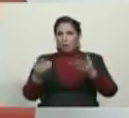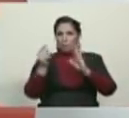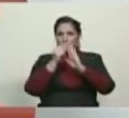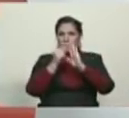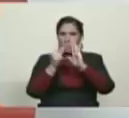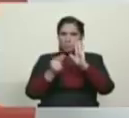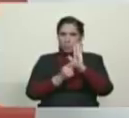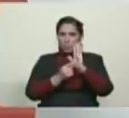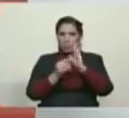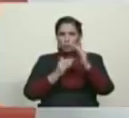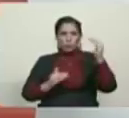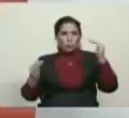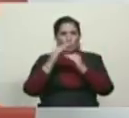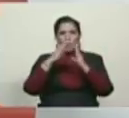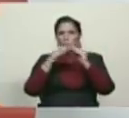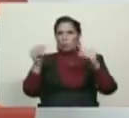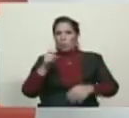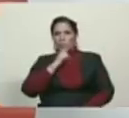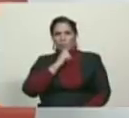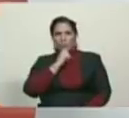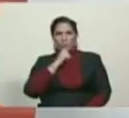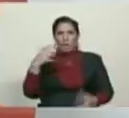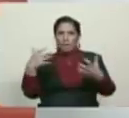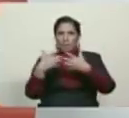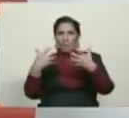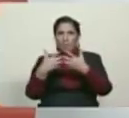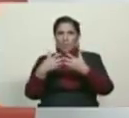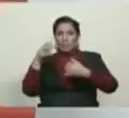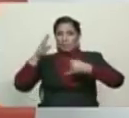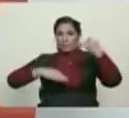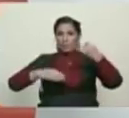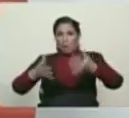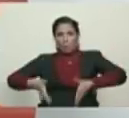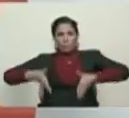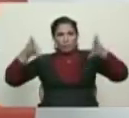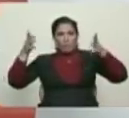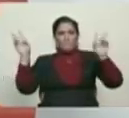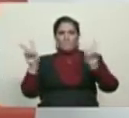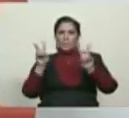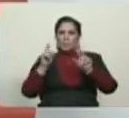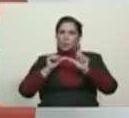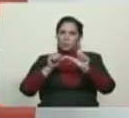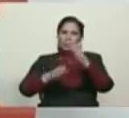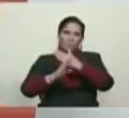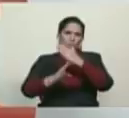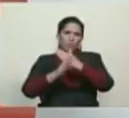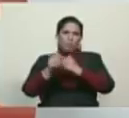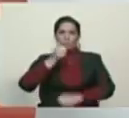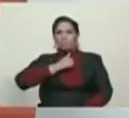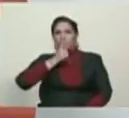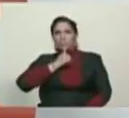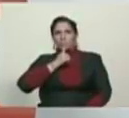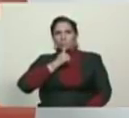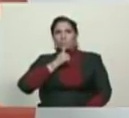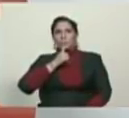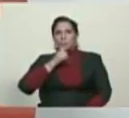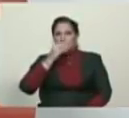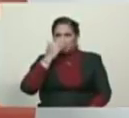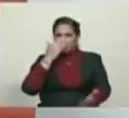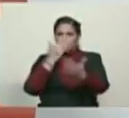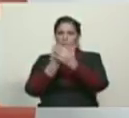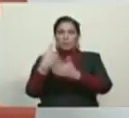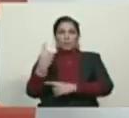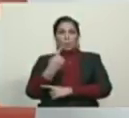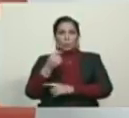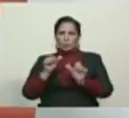para superar todas las dificultades de la guerra. A fin de obtener la victoria debemos perseverar en la resistencia, mantener el frente único y